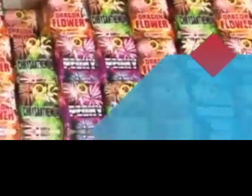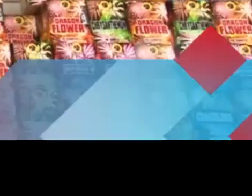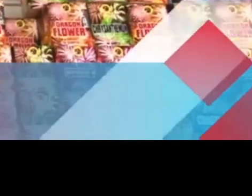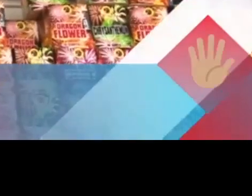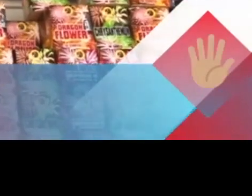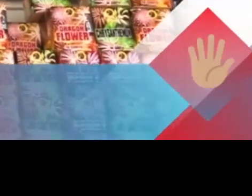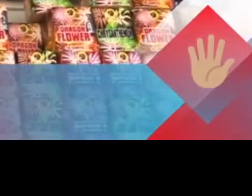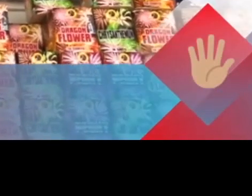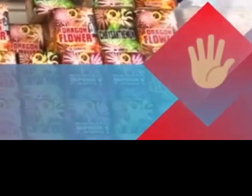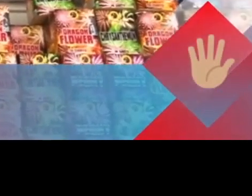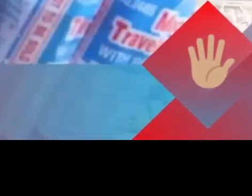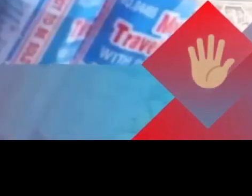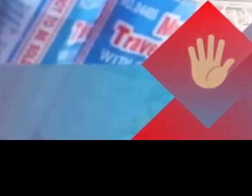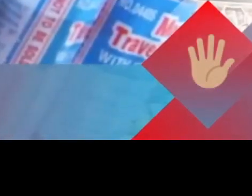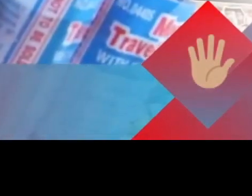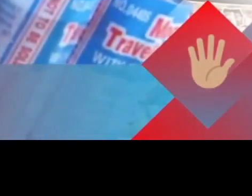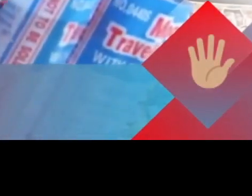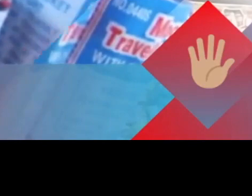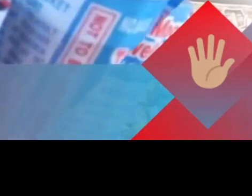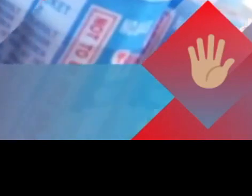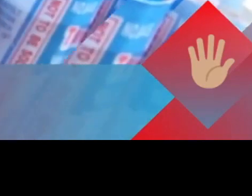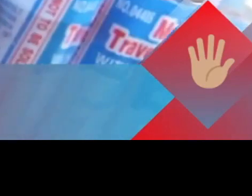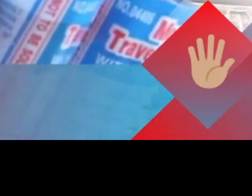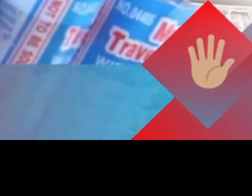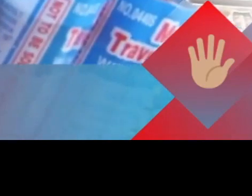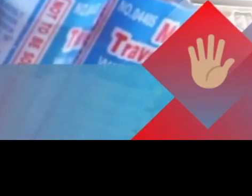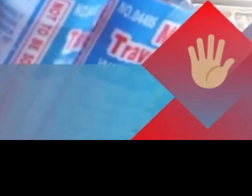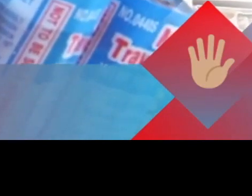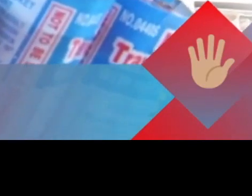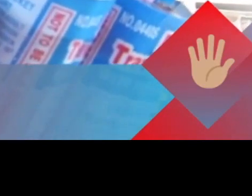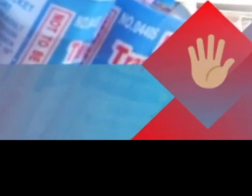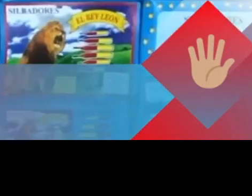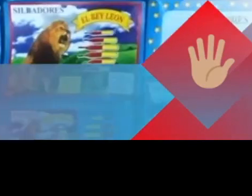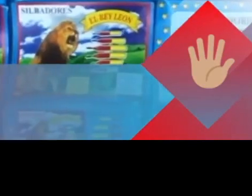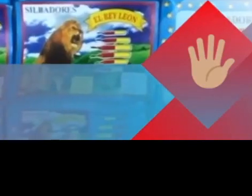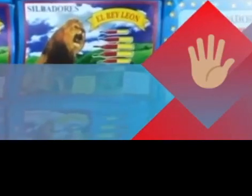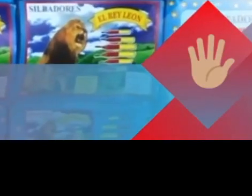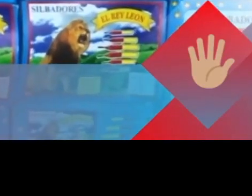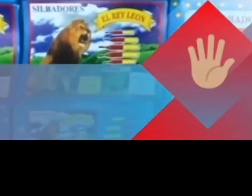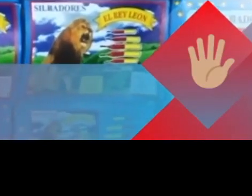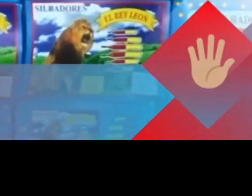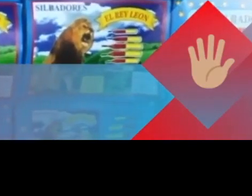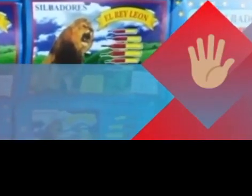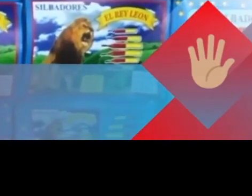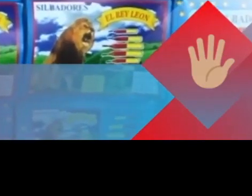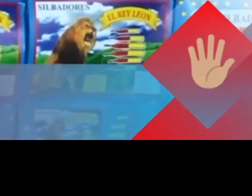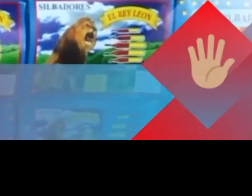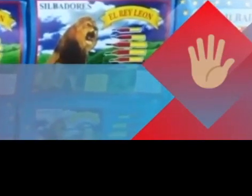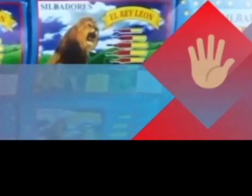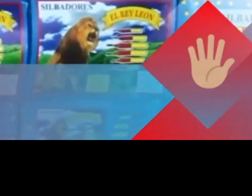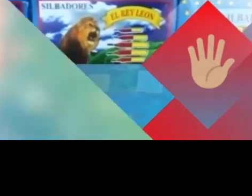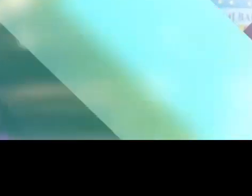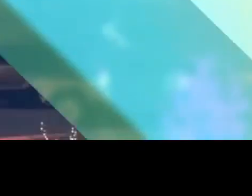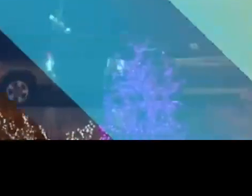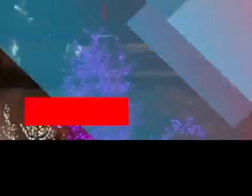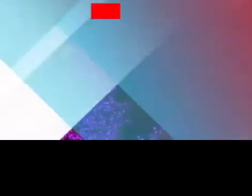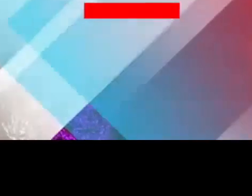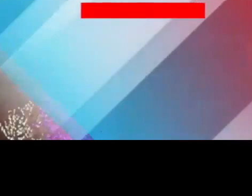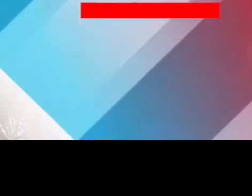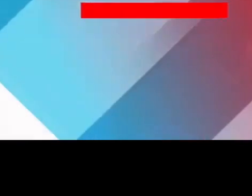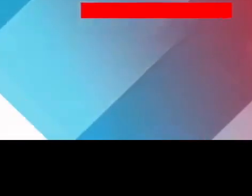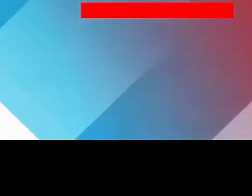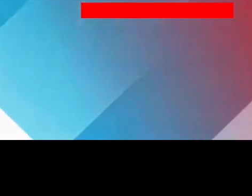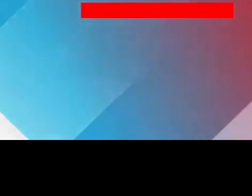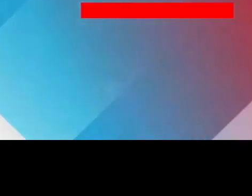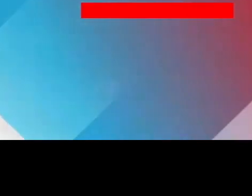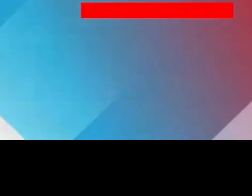que la magia de estas fiestas no termine por el estallido de un artefacto pirotécnico vivamos y recordemos